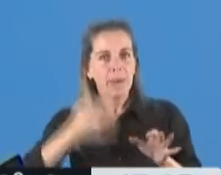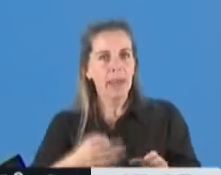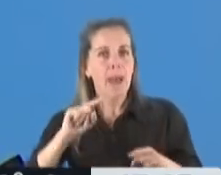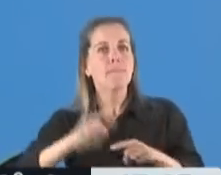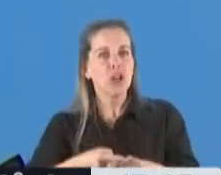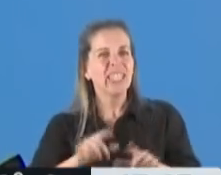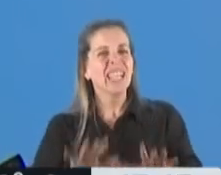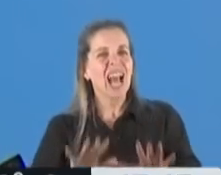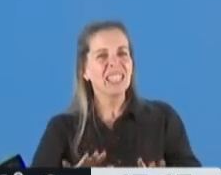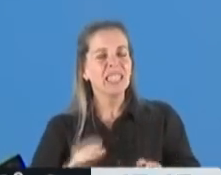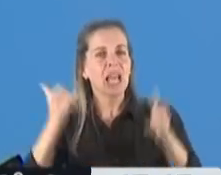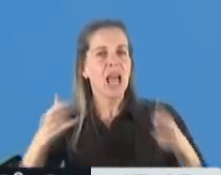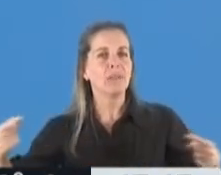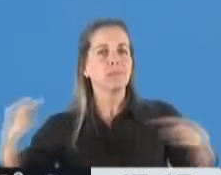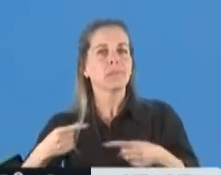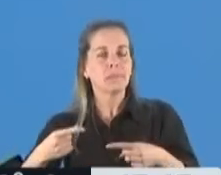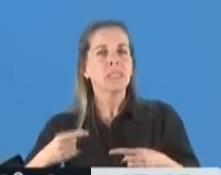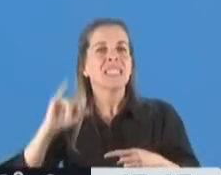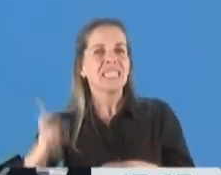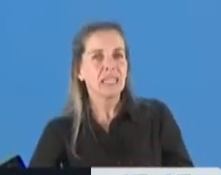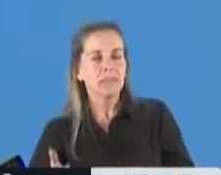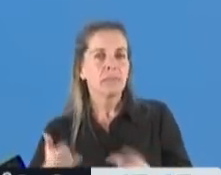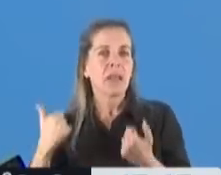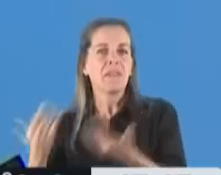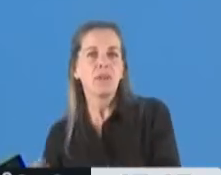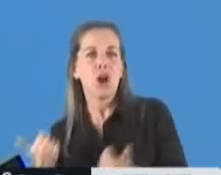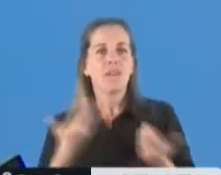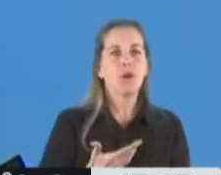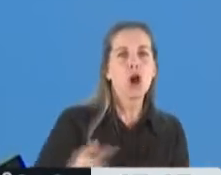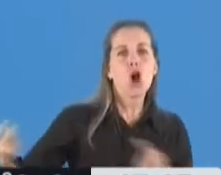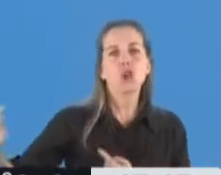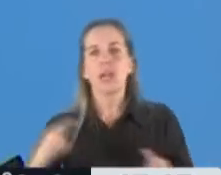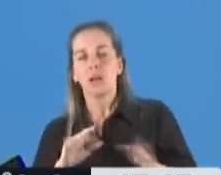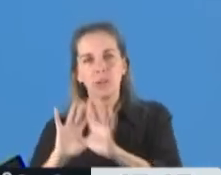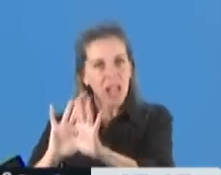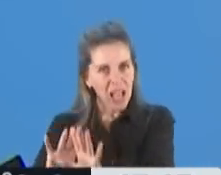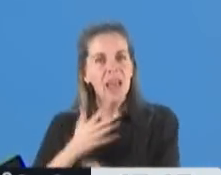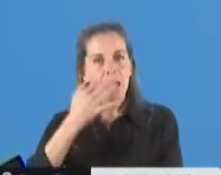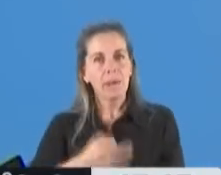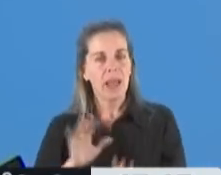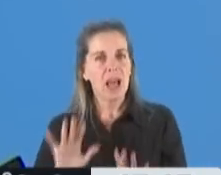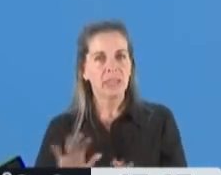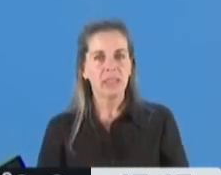representan intereses contradictorios y a veces esos intereses nos ponen en veredas diferentes, también es cierto.